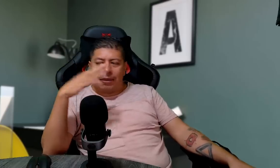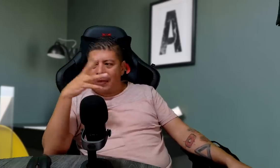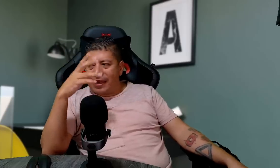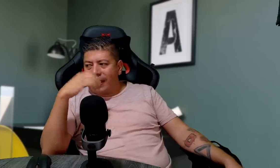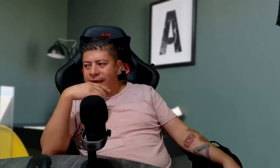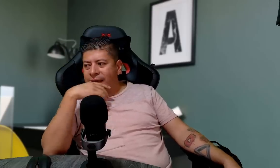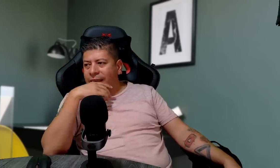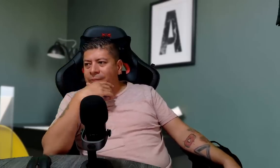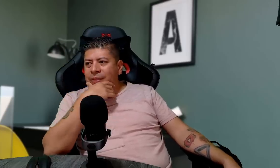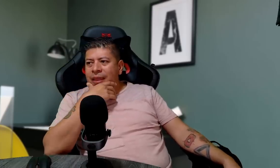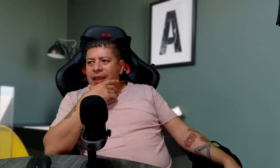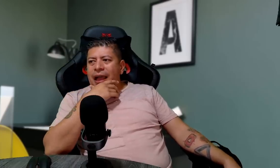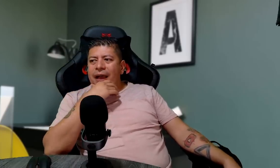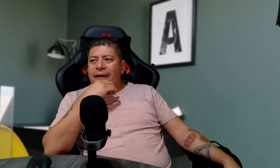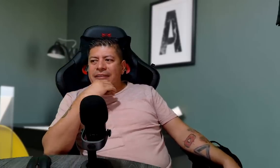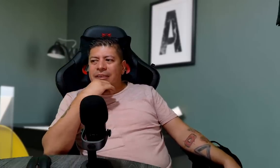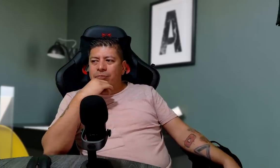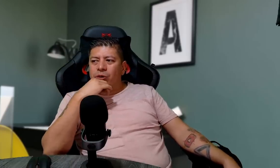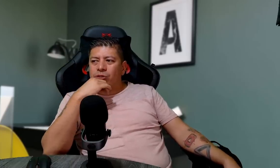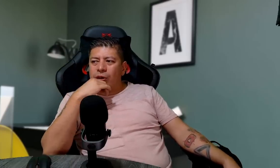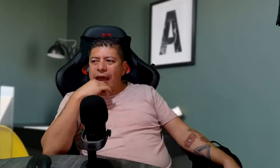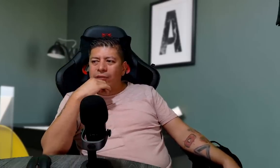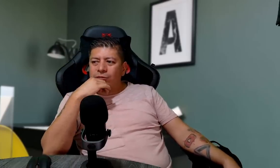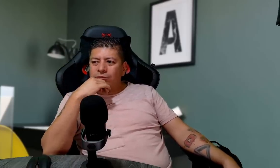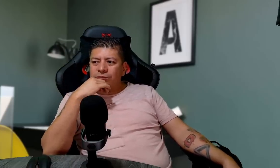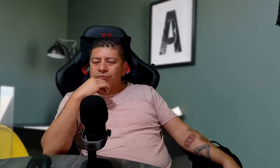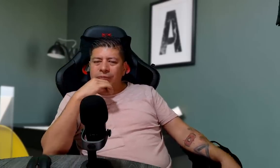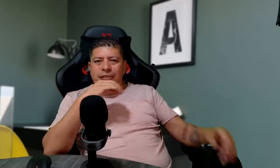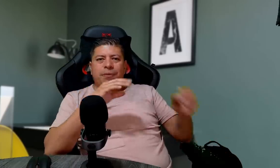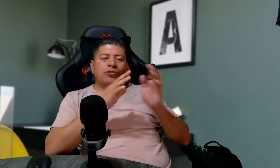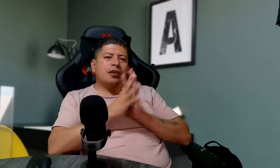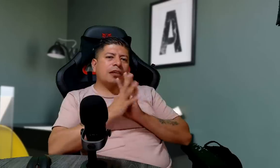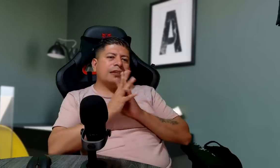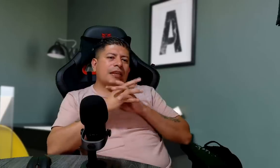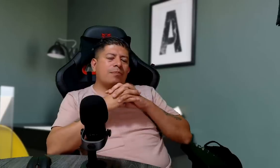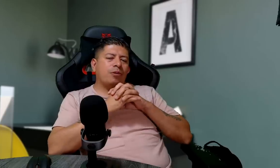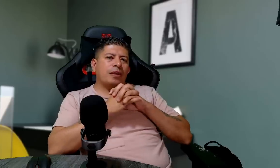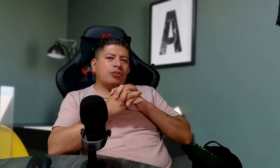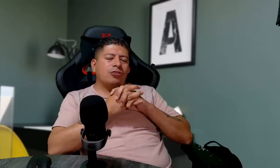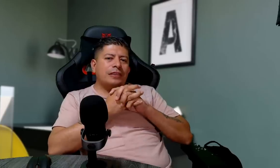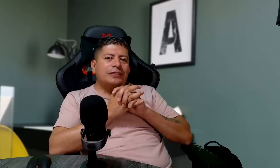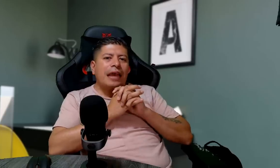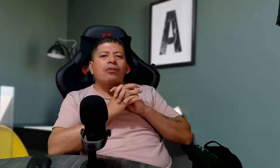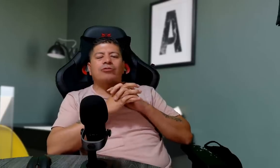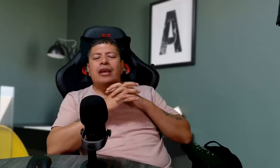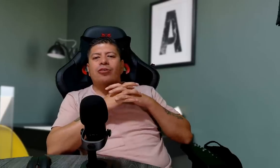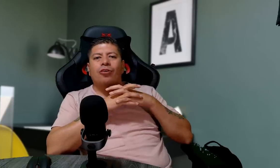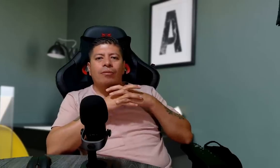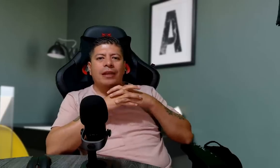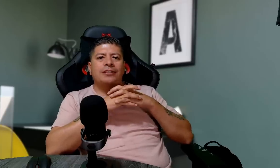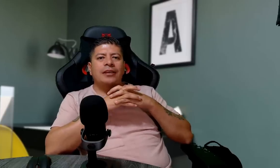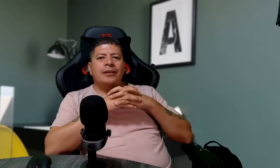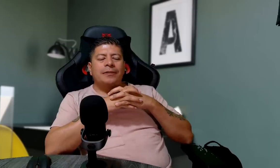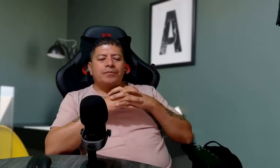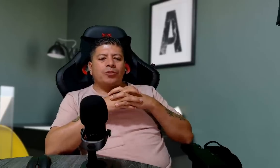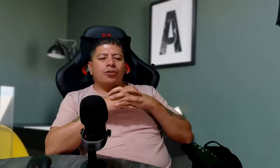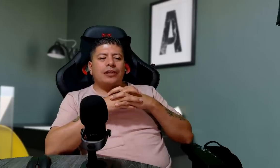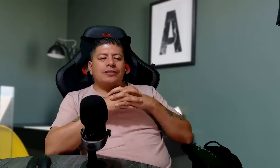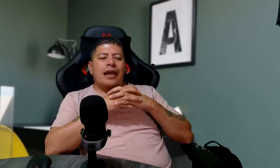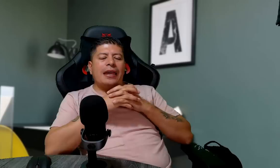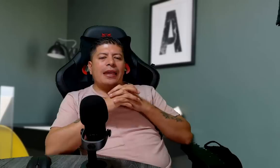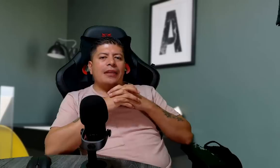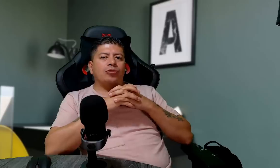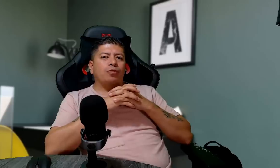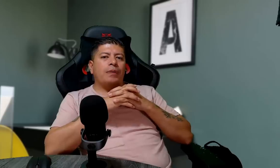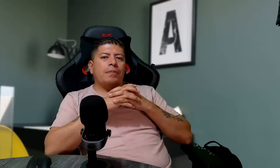a chambear y a darle avance. Por otro lado, más personas que hayas en la pobreza. ¿Dónde está Rosario Robles? ¿Dónde